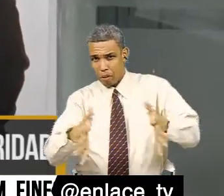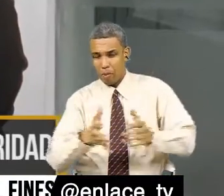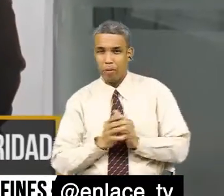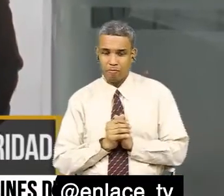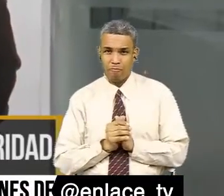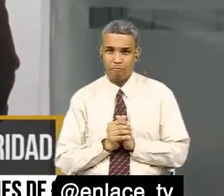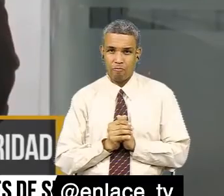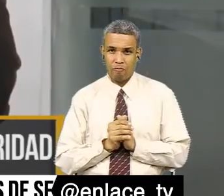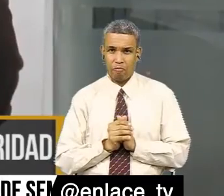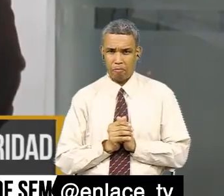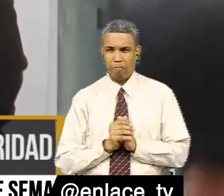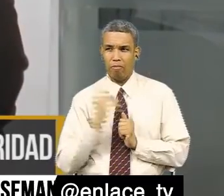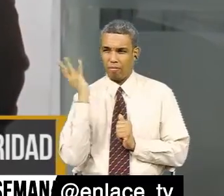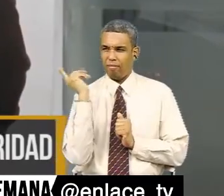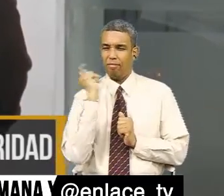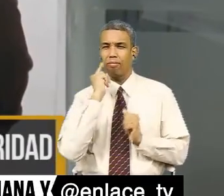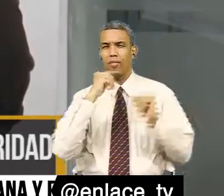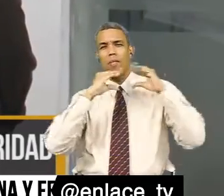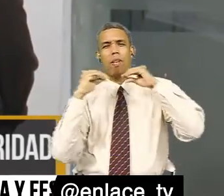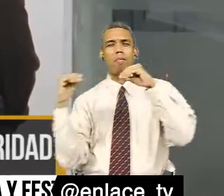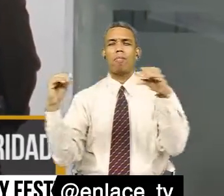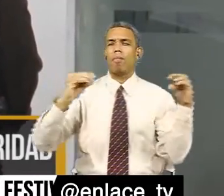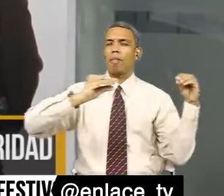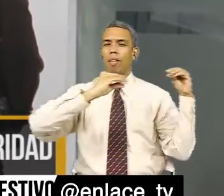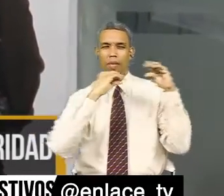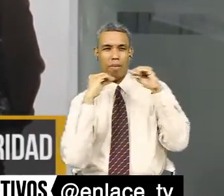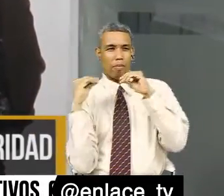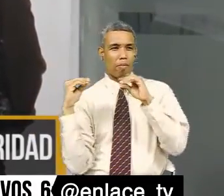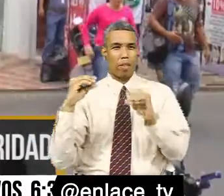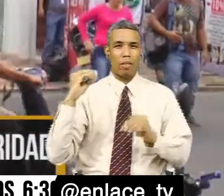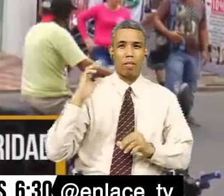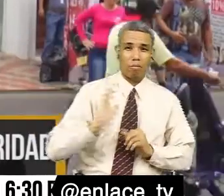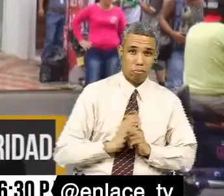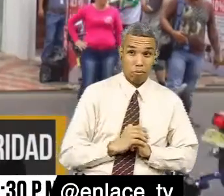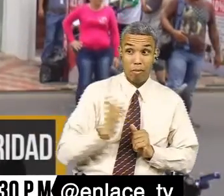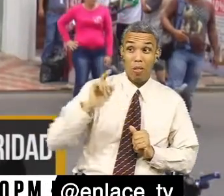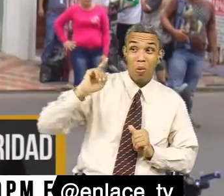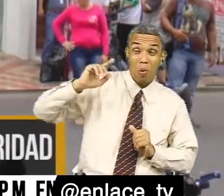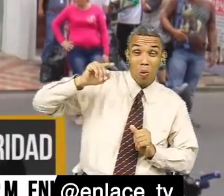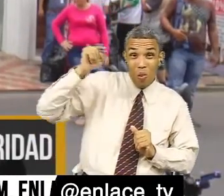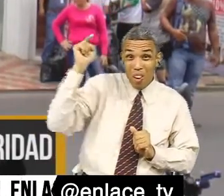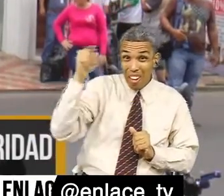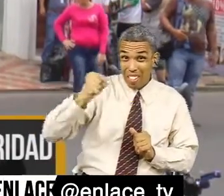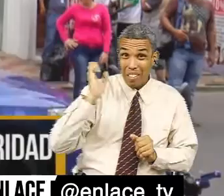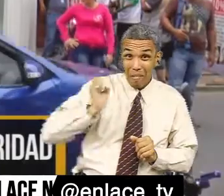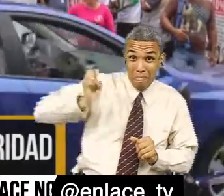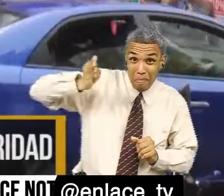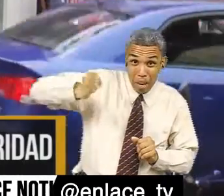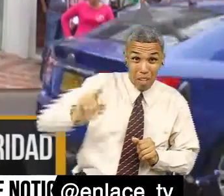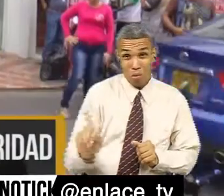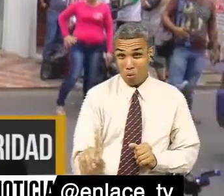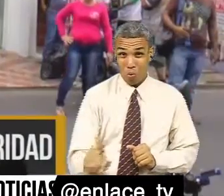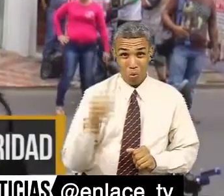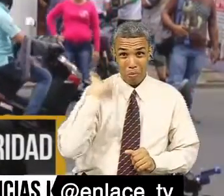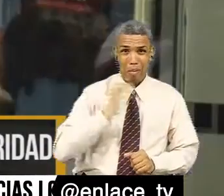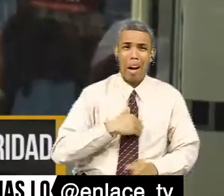desinformación, la cual genera pánico, en la cual se da a entender que es otra entidad bancaria y pues una suma ya pues bastante exagerada,